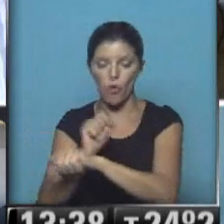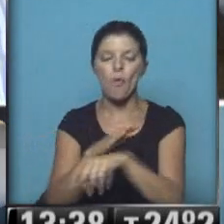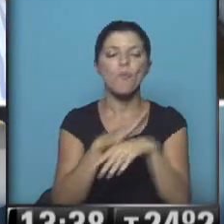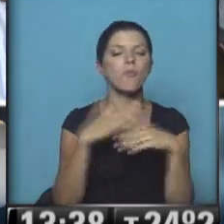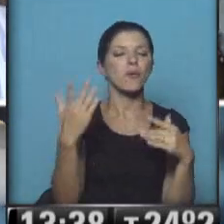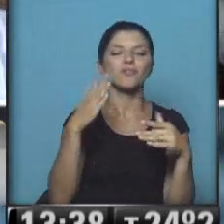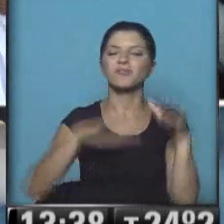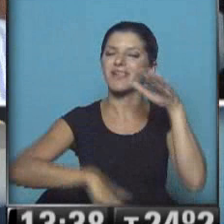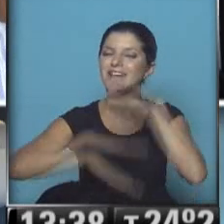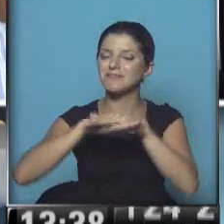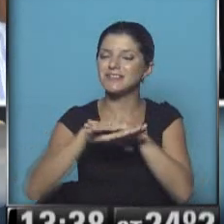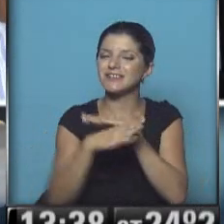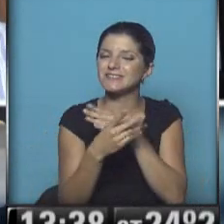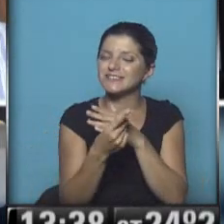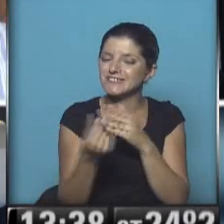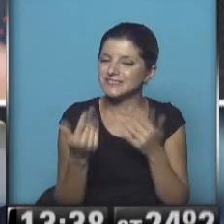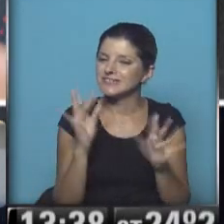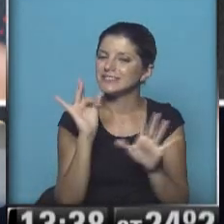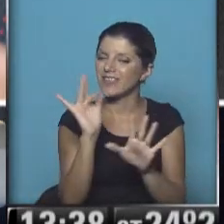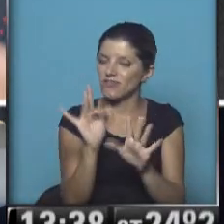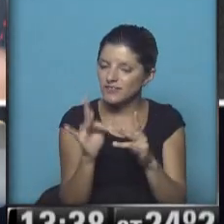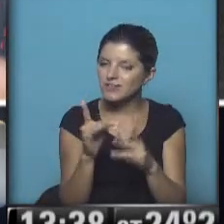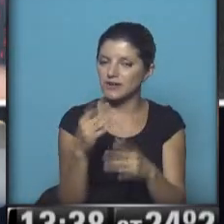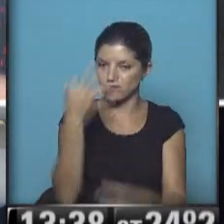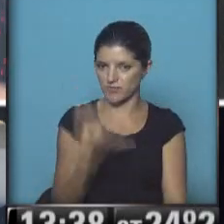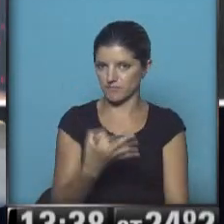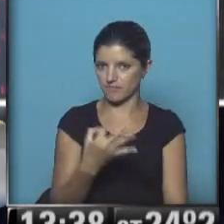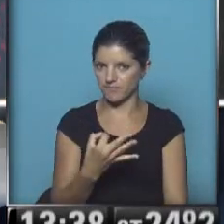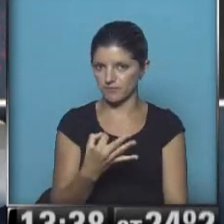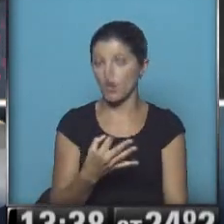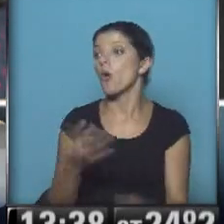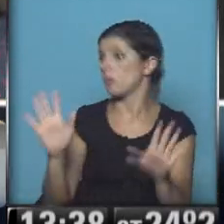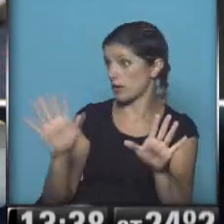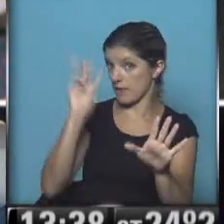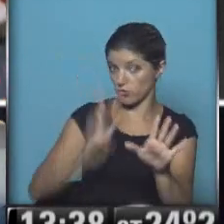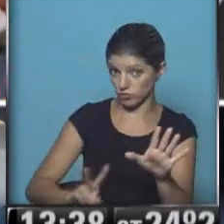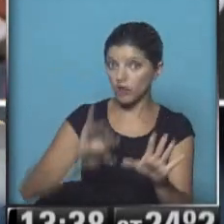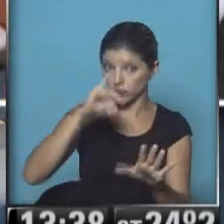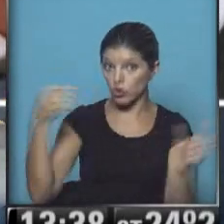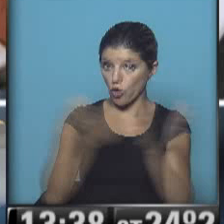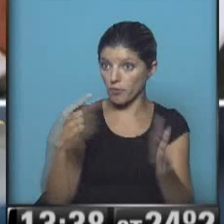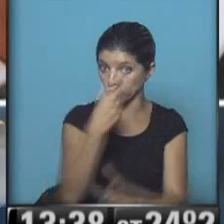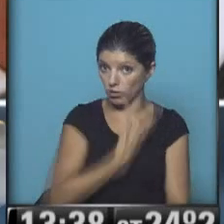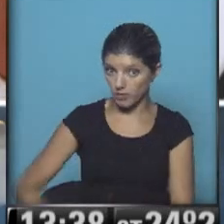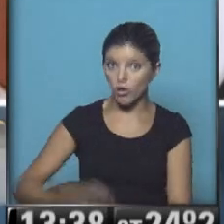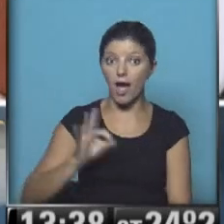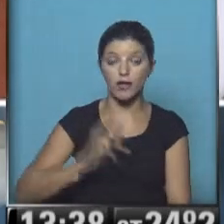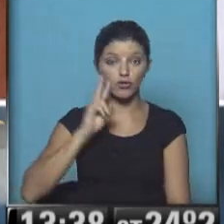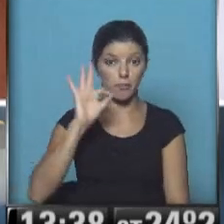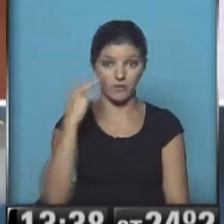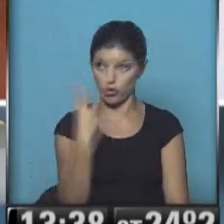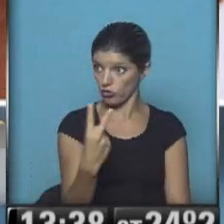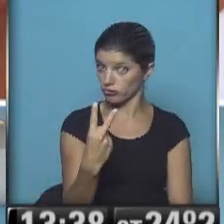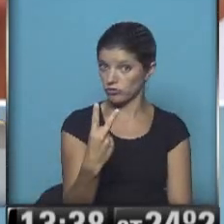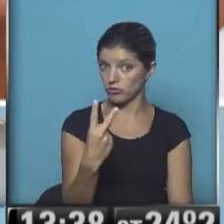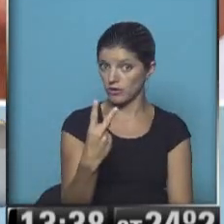muy muy finito muy difícil de de determinar Pero porque en el caso de Venezuela hubo golpe de estado en el 2002 hubo claramente gope estado